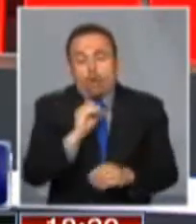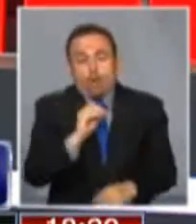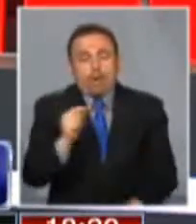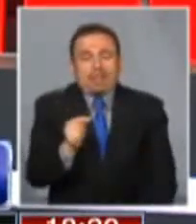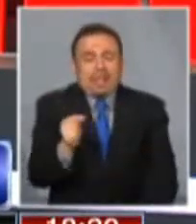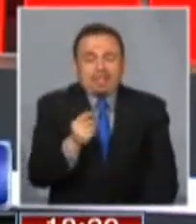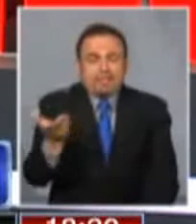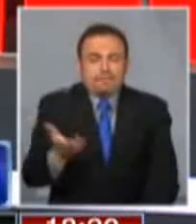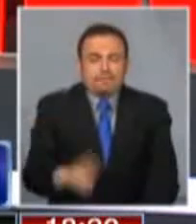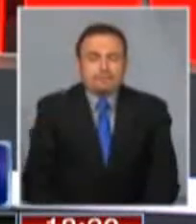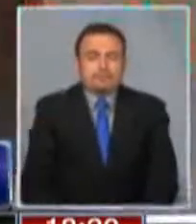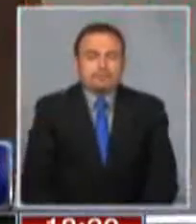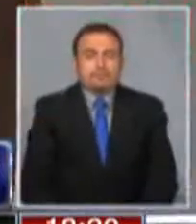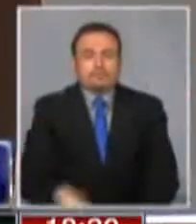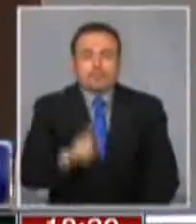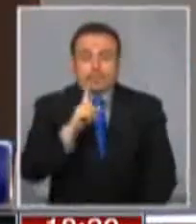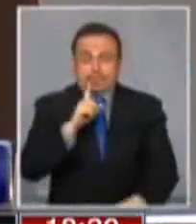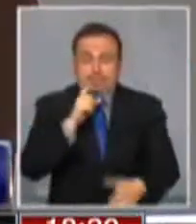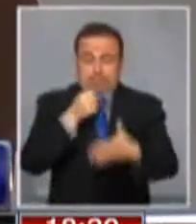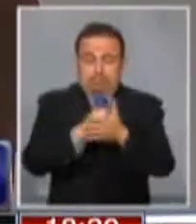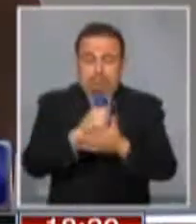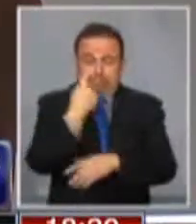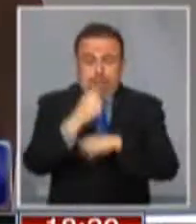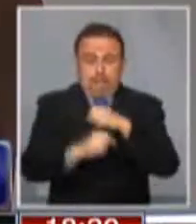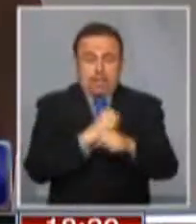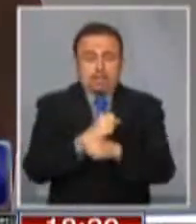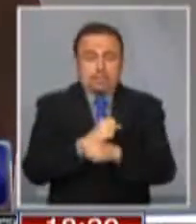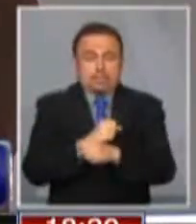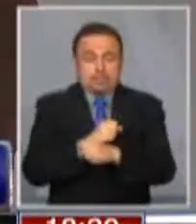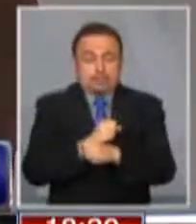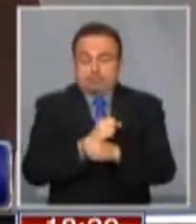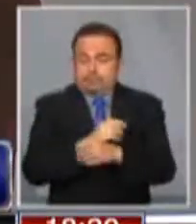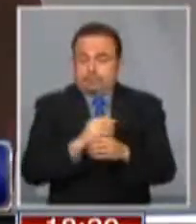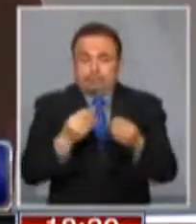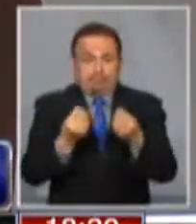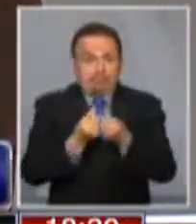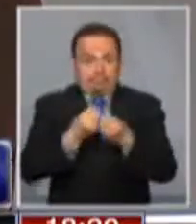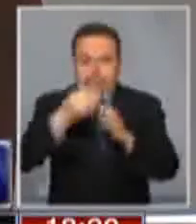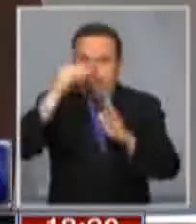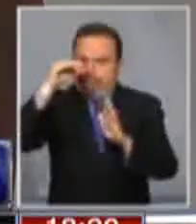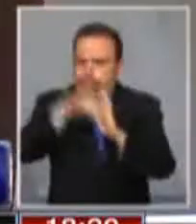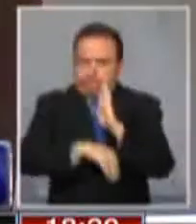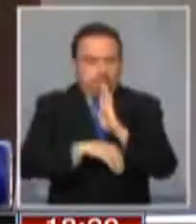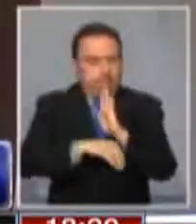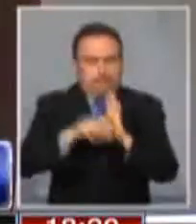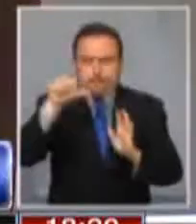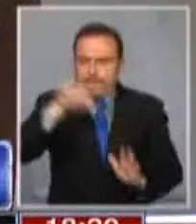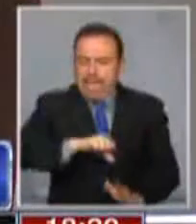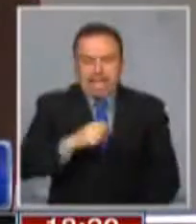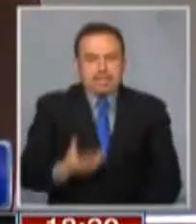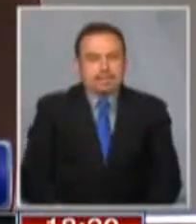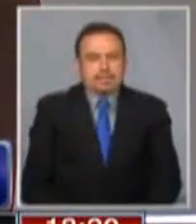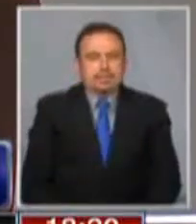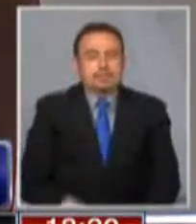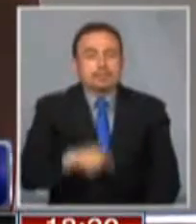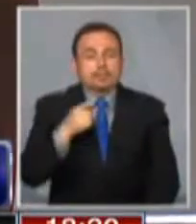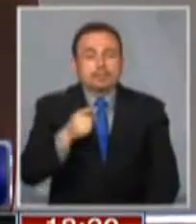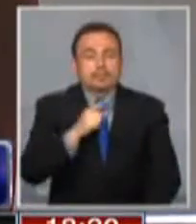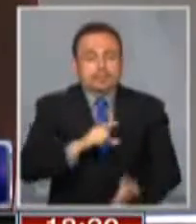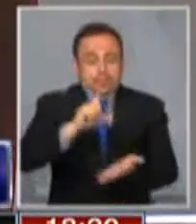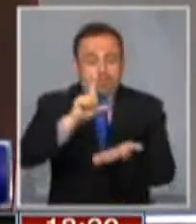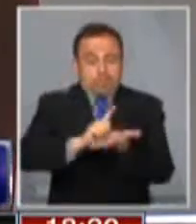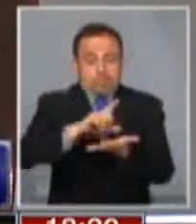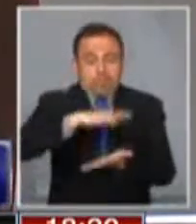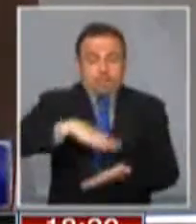perjudicaría? Es que en un plazo de un año sería una situación catastrófica, porque hablando del barrio Bellavista, mataría el